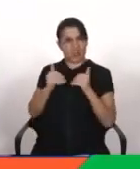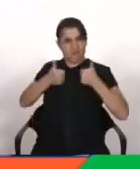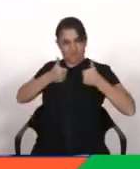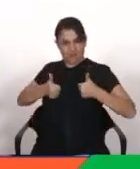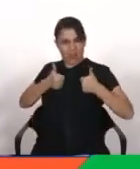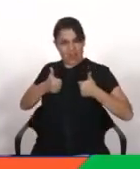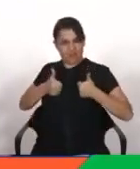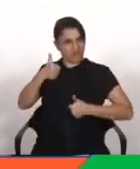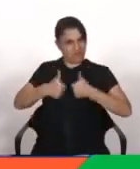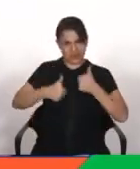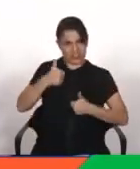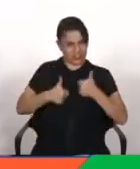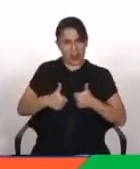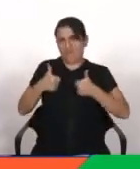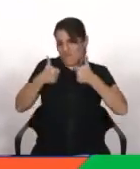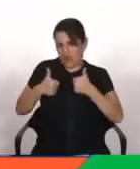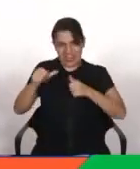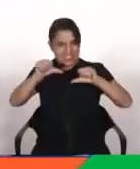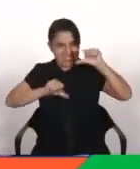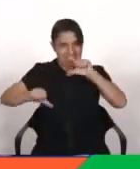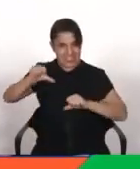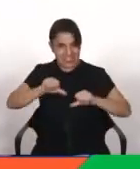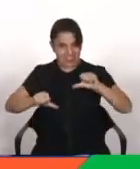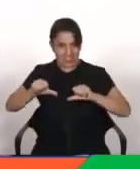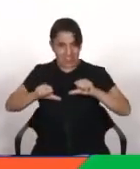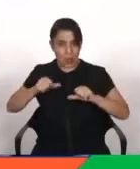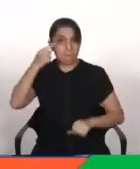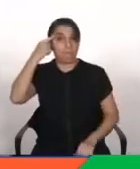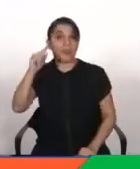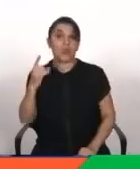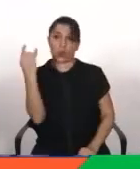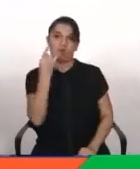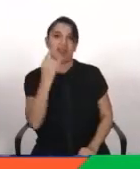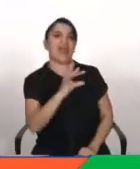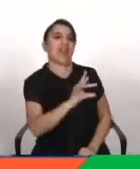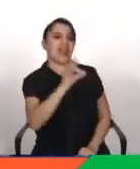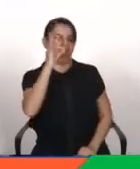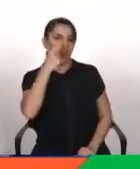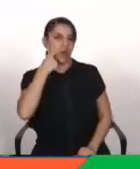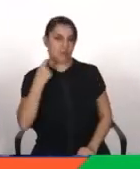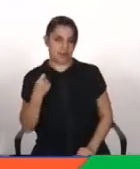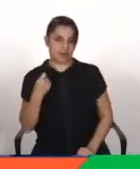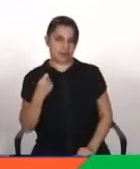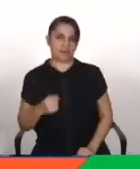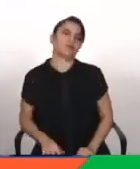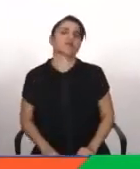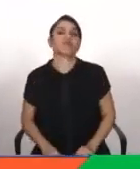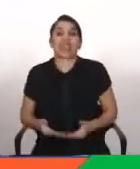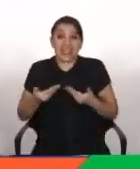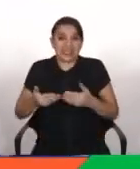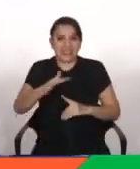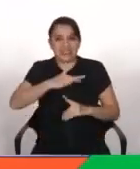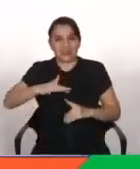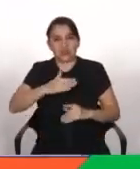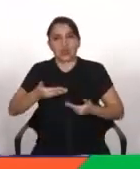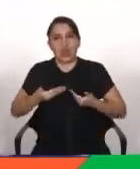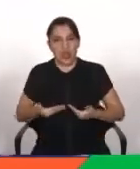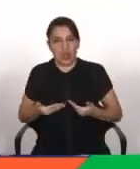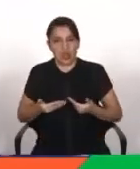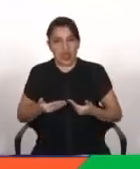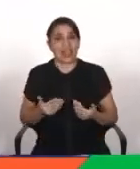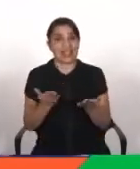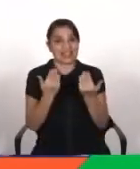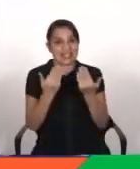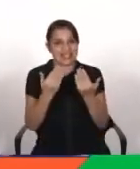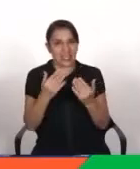pasando ahora. Y eso es lo que tenemos que cambiar. Tenemos que tener en cuenta la experiencia de hombres